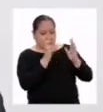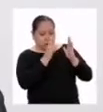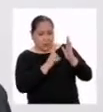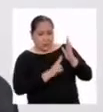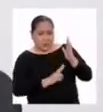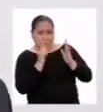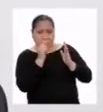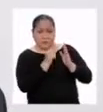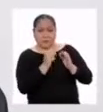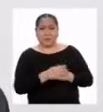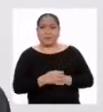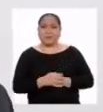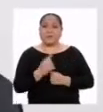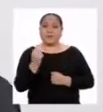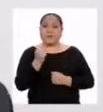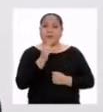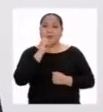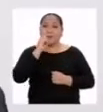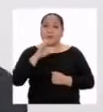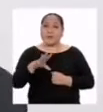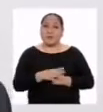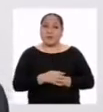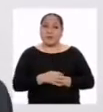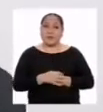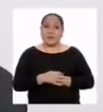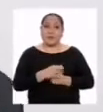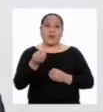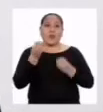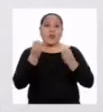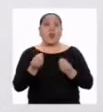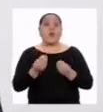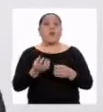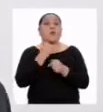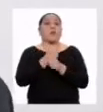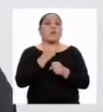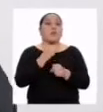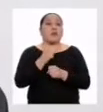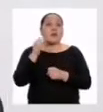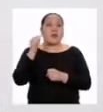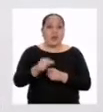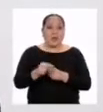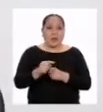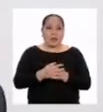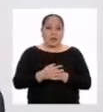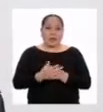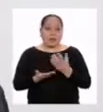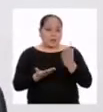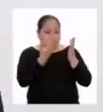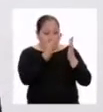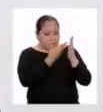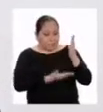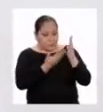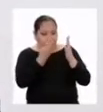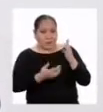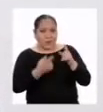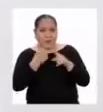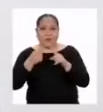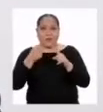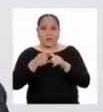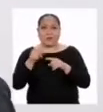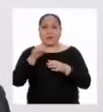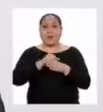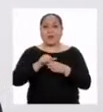estábamos leyendo, justo se habla al respecto de cómo funciona esa atención a la diversidad en la